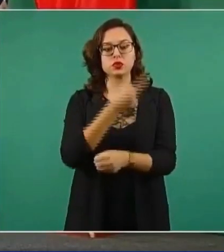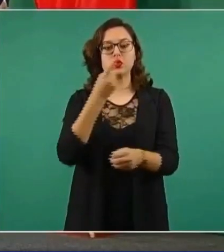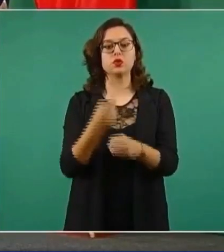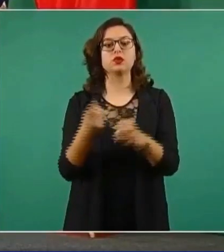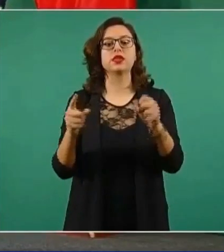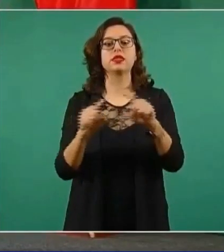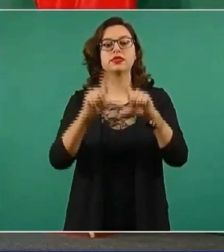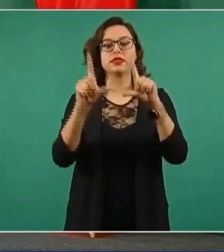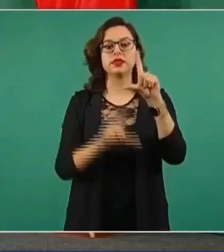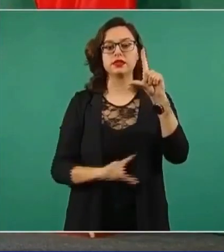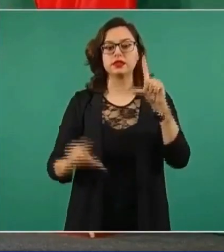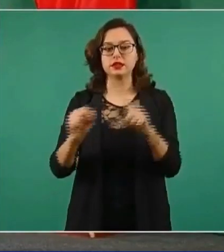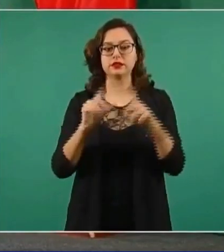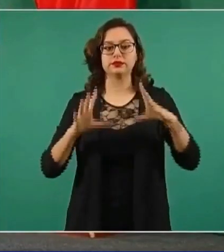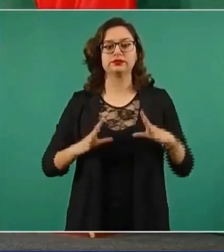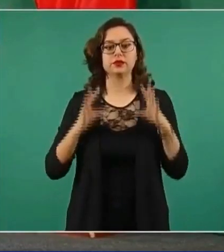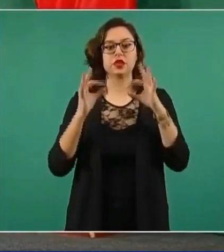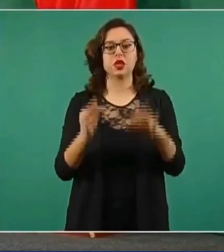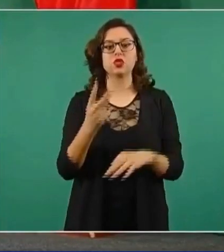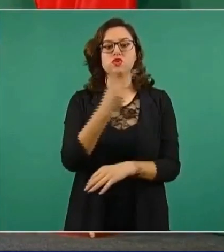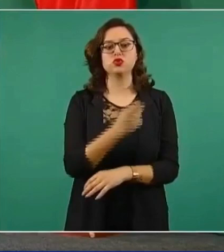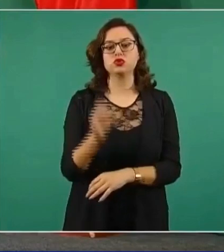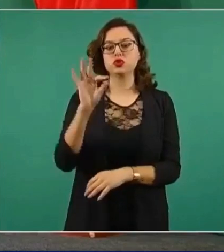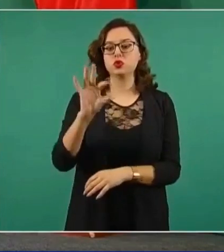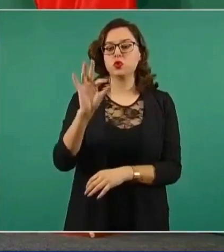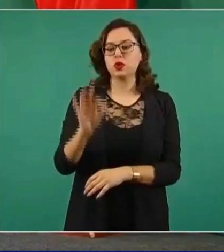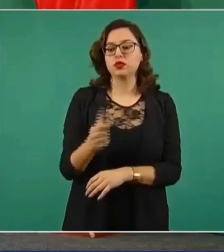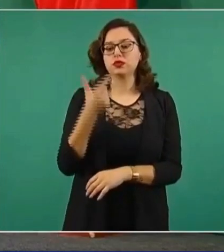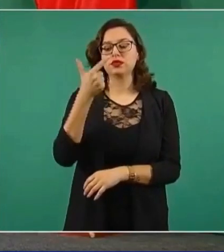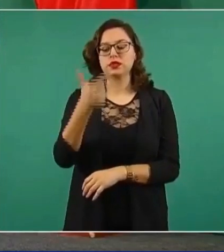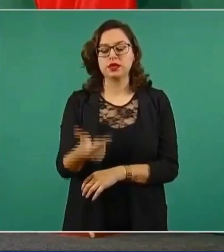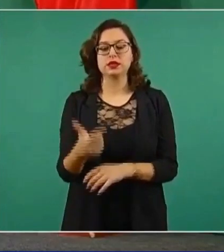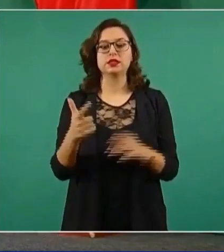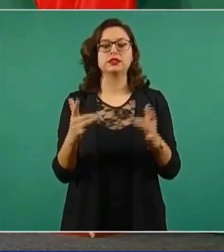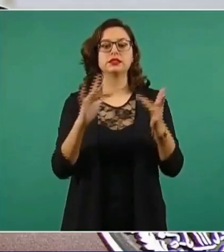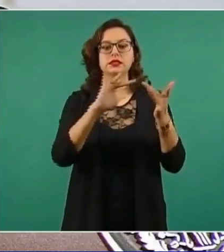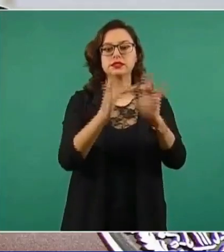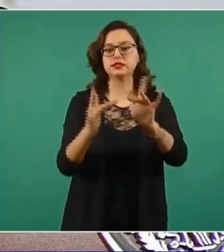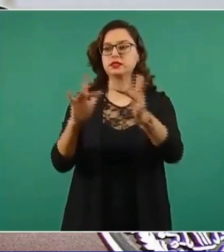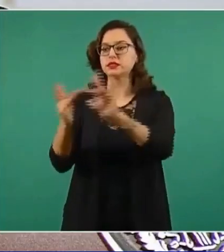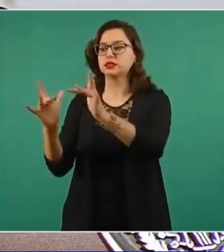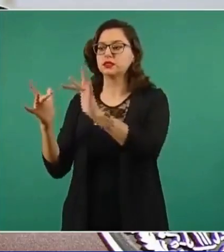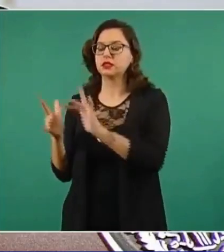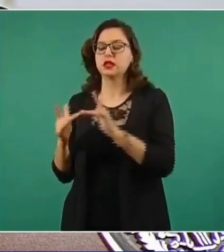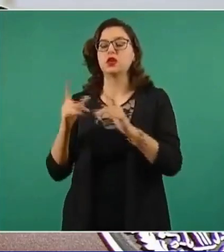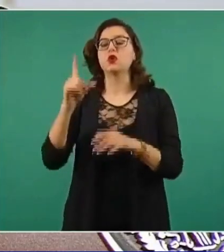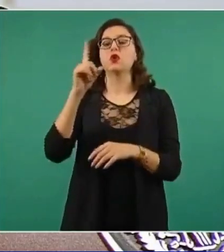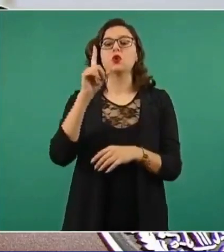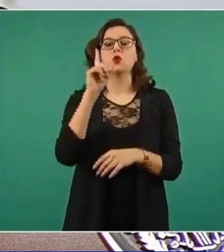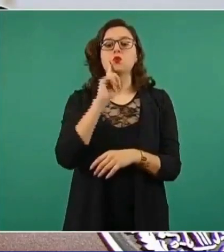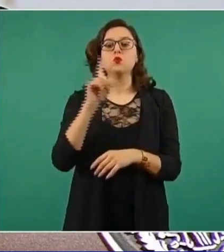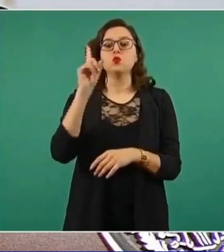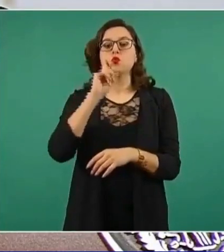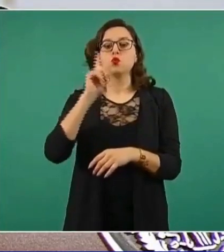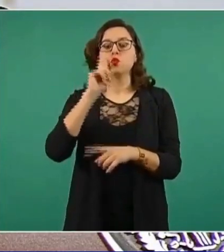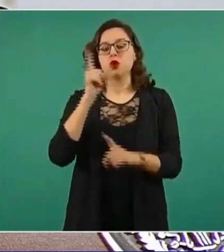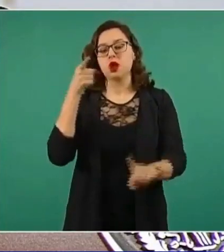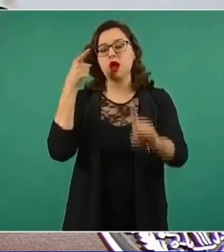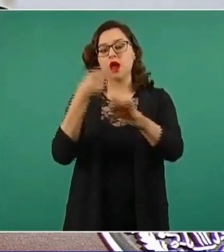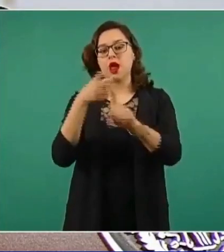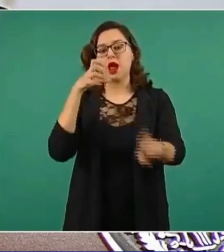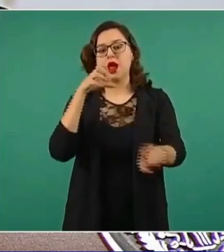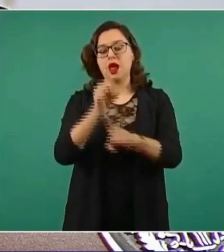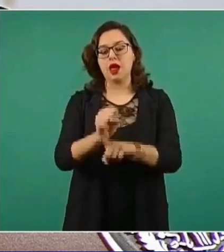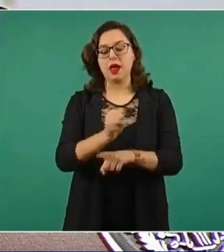la creación de 247 redes de mujeres constructoras de paz en 100 municipios de